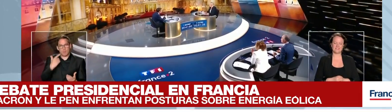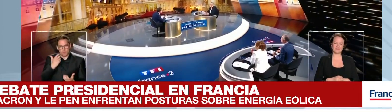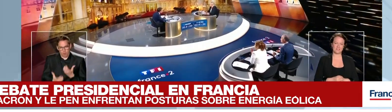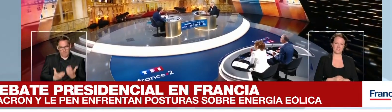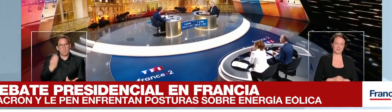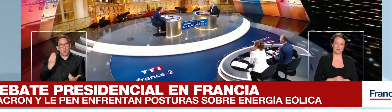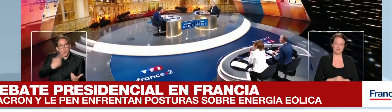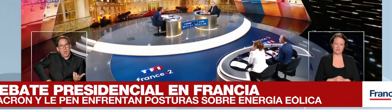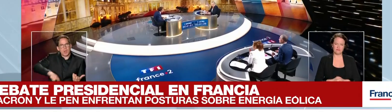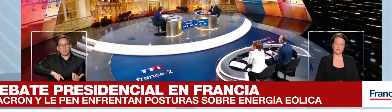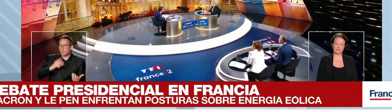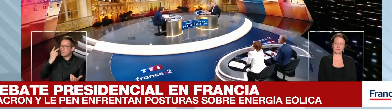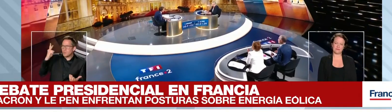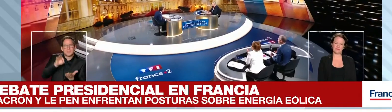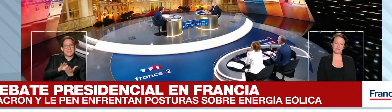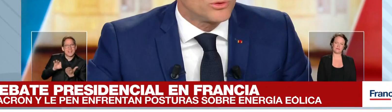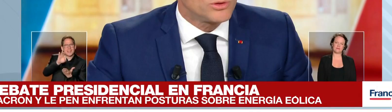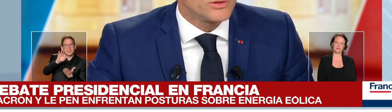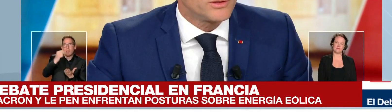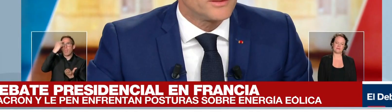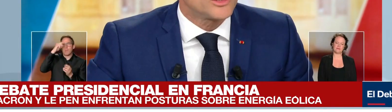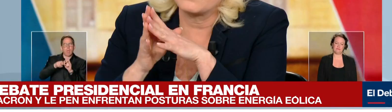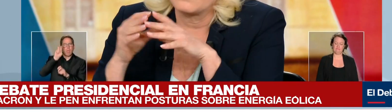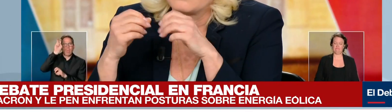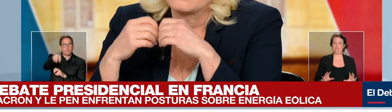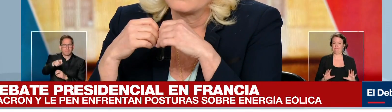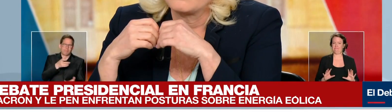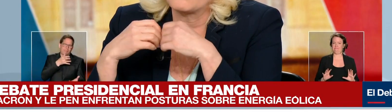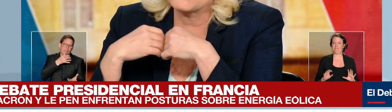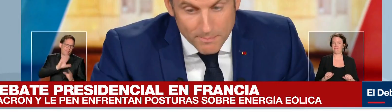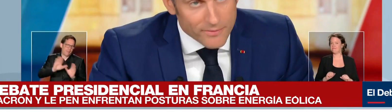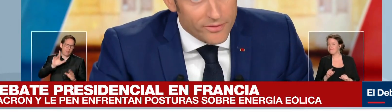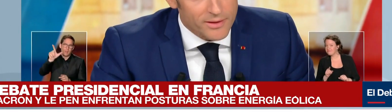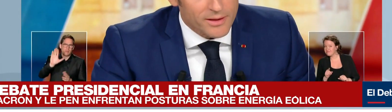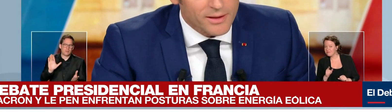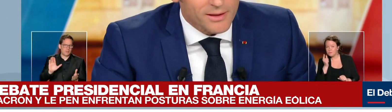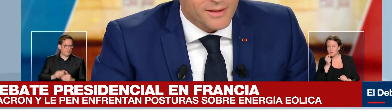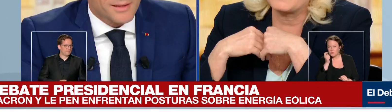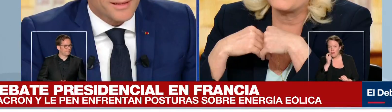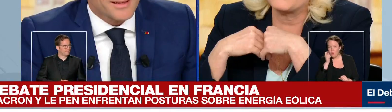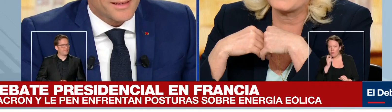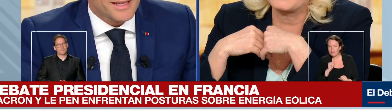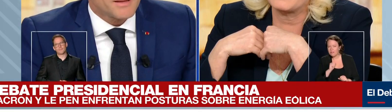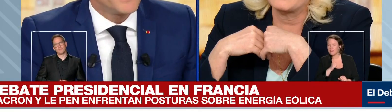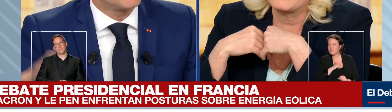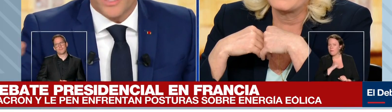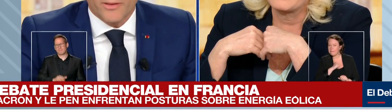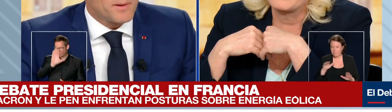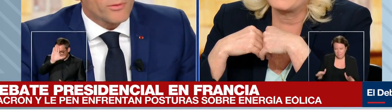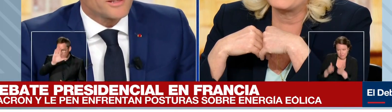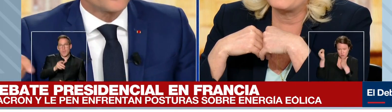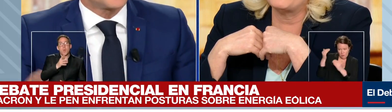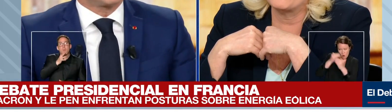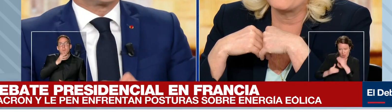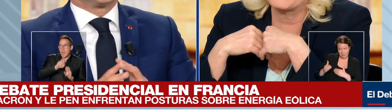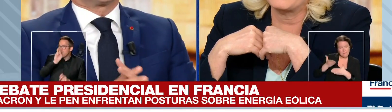calentarnos. Entonces, con su estrategia, usted no va a poder hacer hidrógeno. Usted no va a poder. Yo no tengo un plan